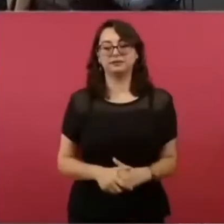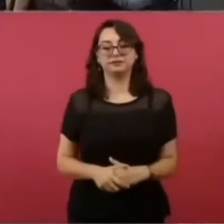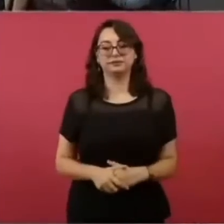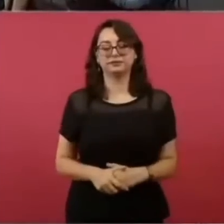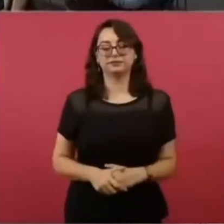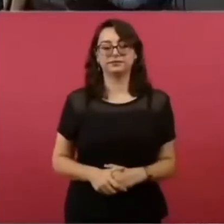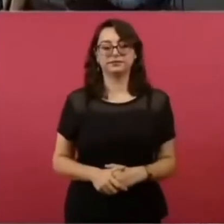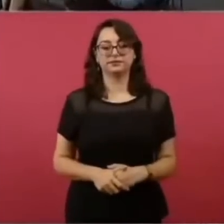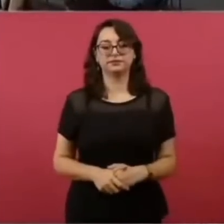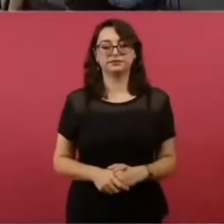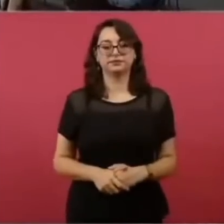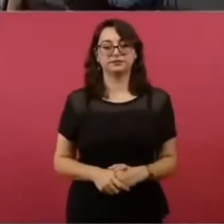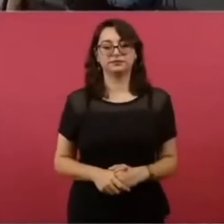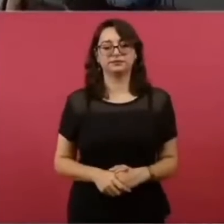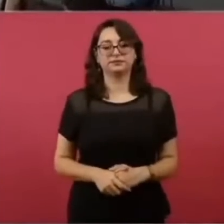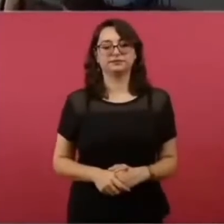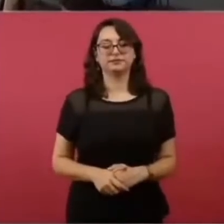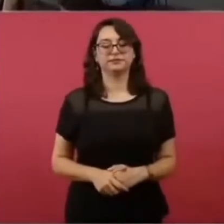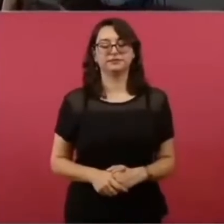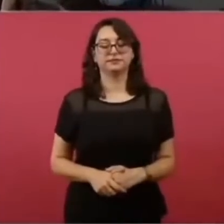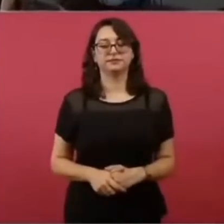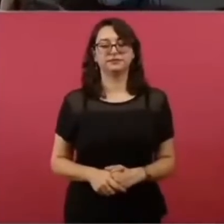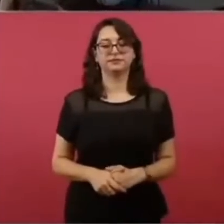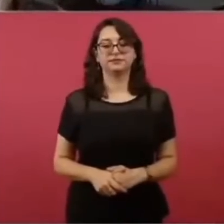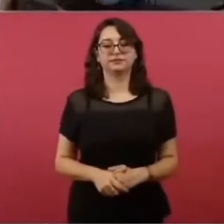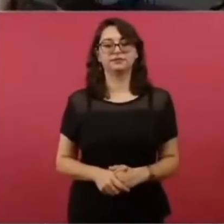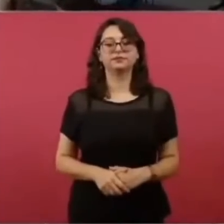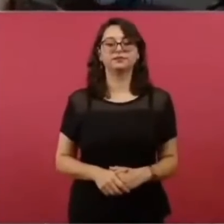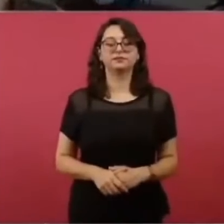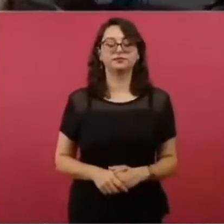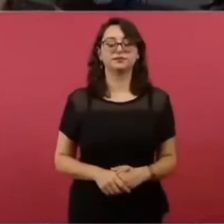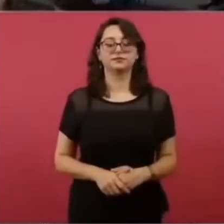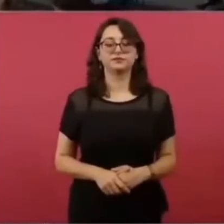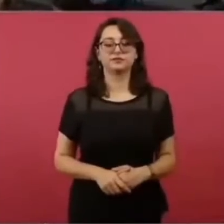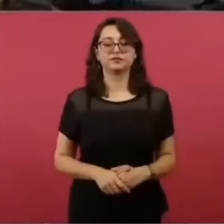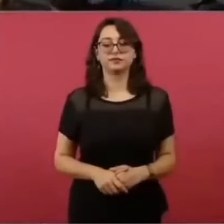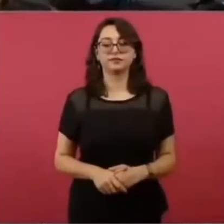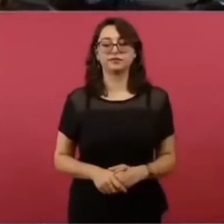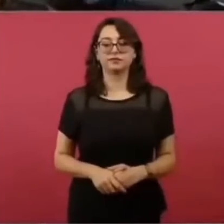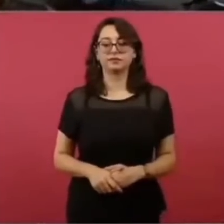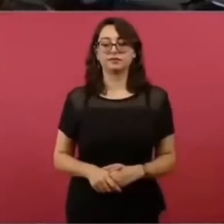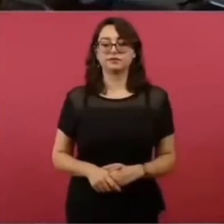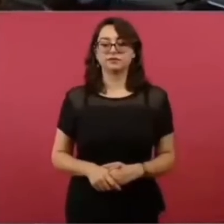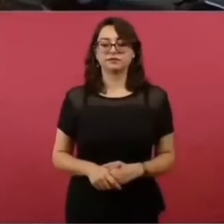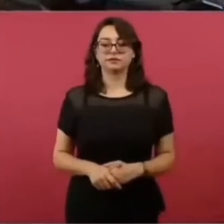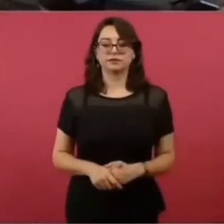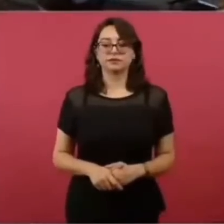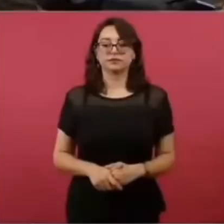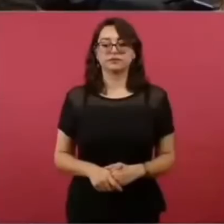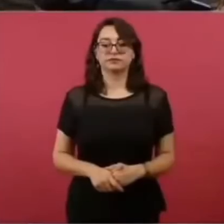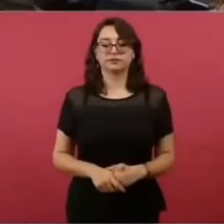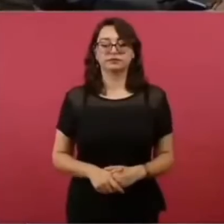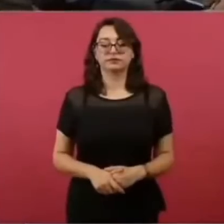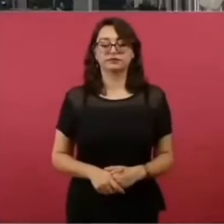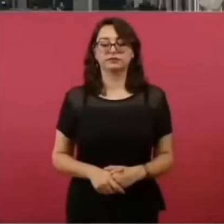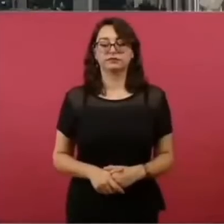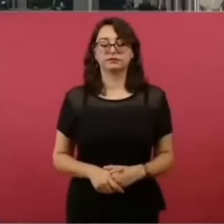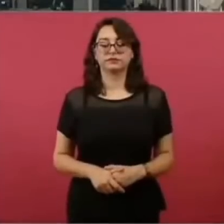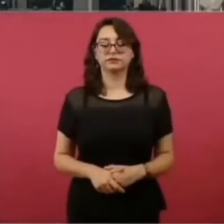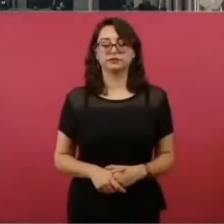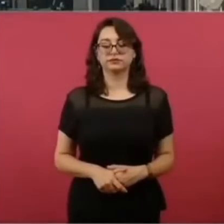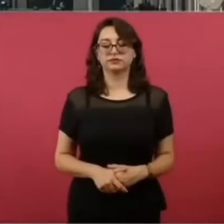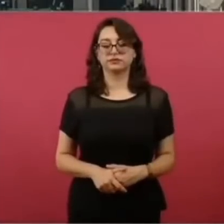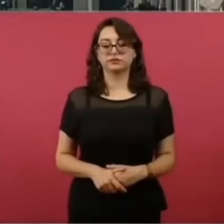¿Provoca la desbandada de políticos de los partidos que se están rentando? Pues yo creo que se están dando cuenta